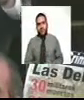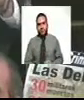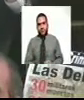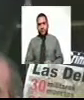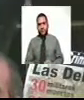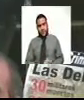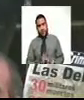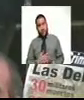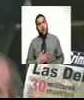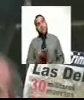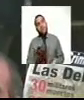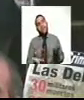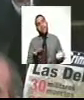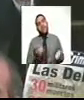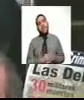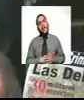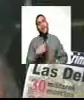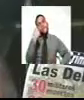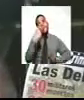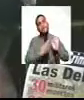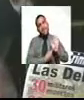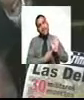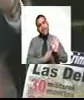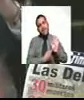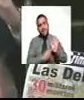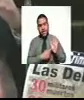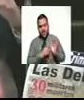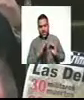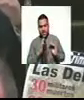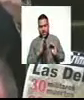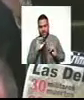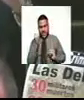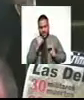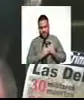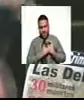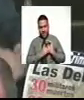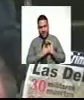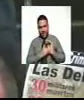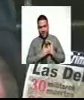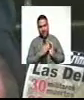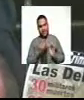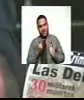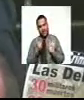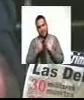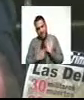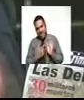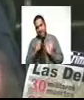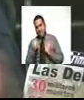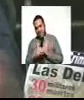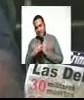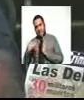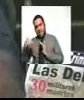los paquetes de votos costaban 1.000, de 10.000, en ese orden.